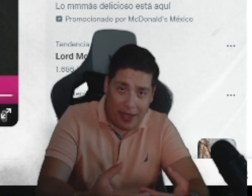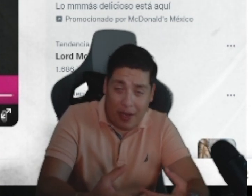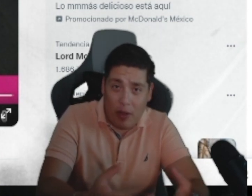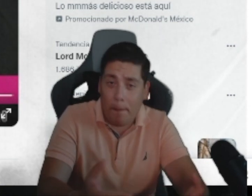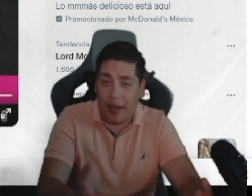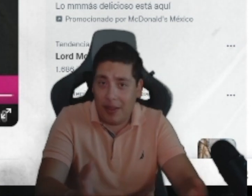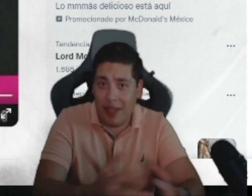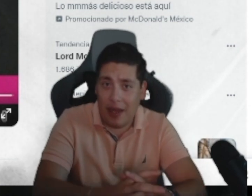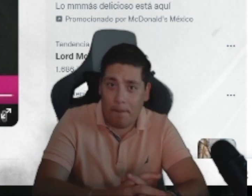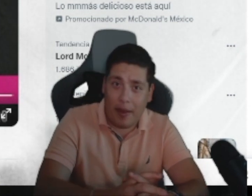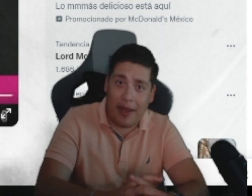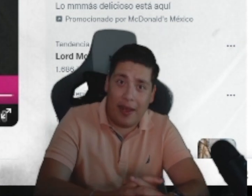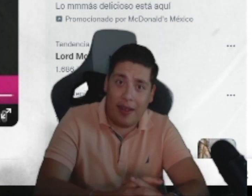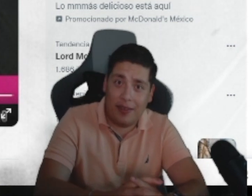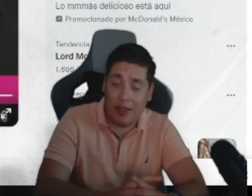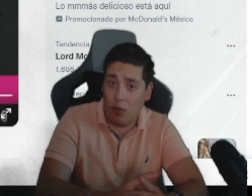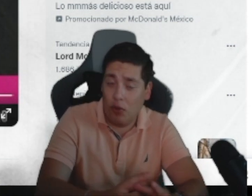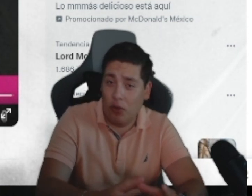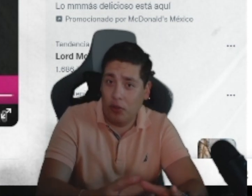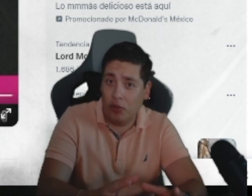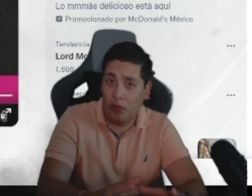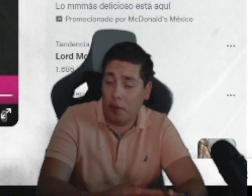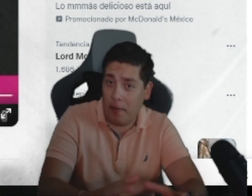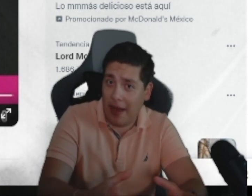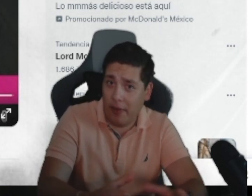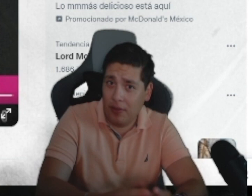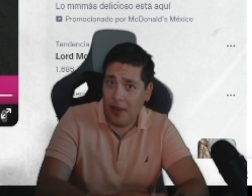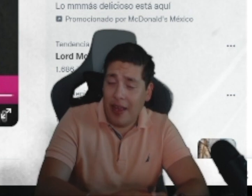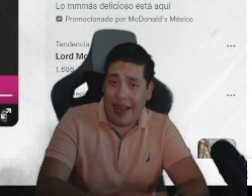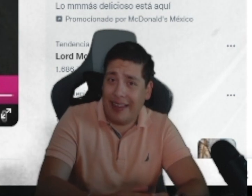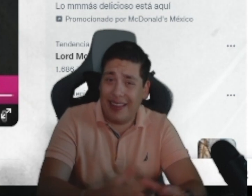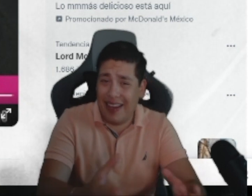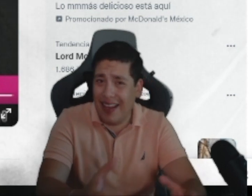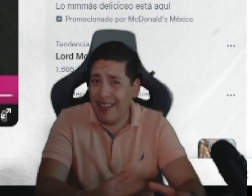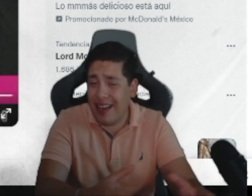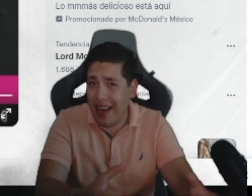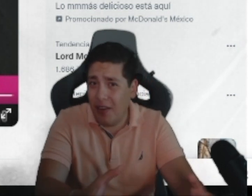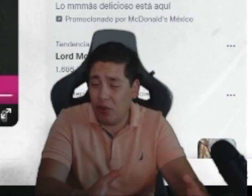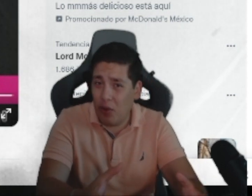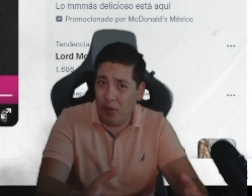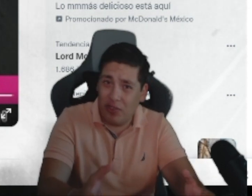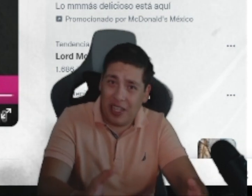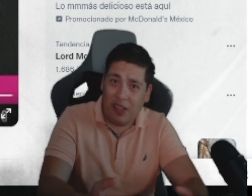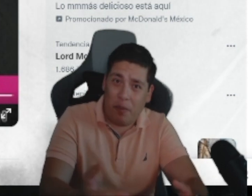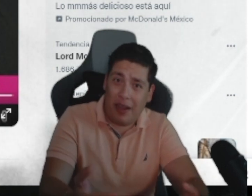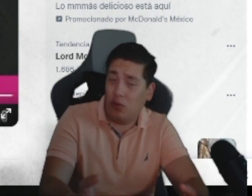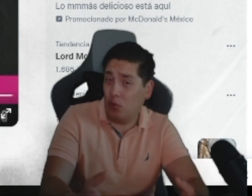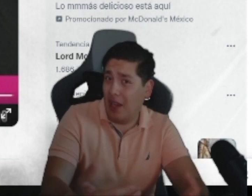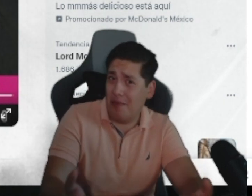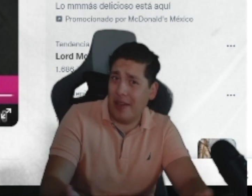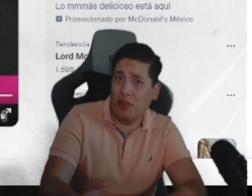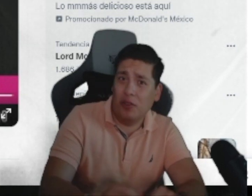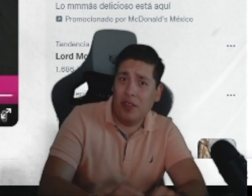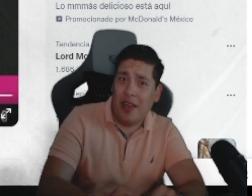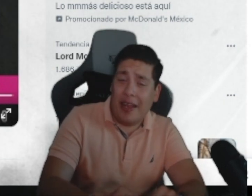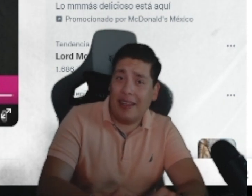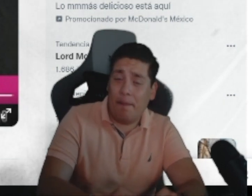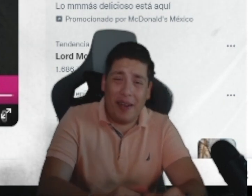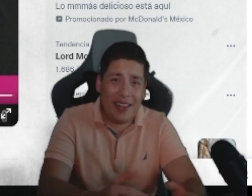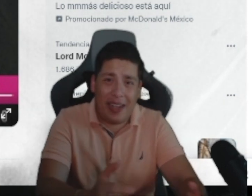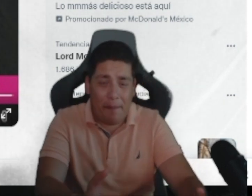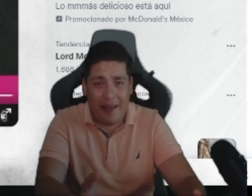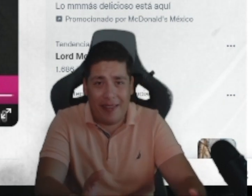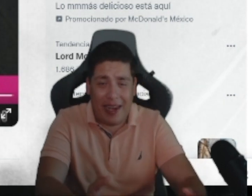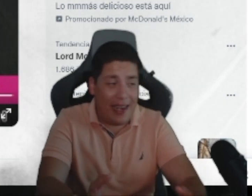o que tengan una partida para seguros privados, el que tengan dinero todos los días para sus alimentos, el